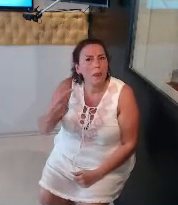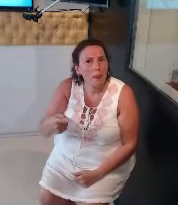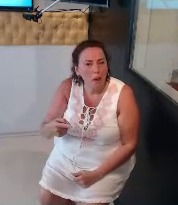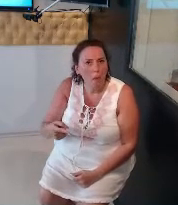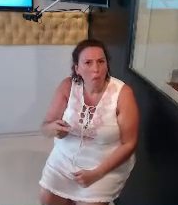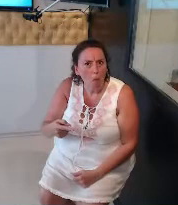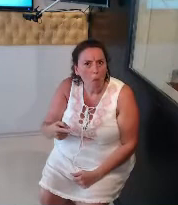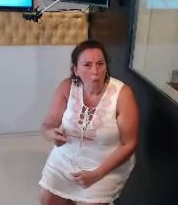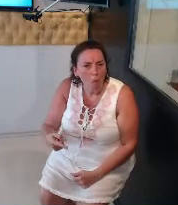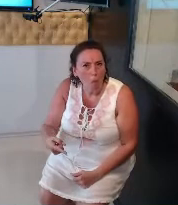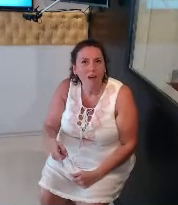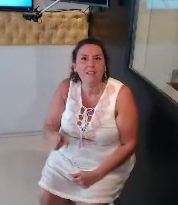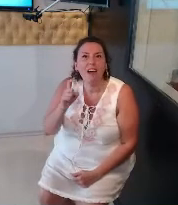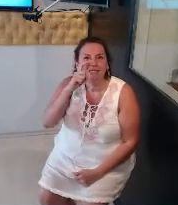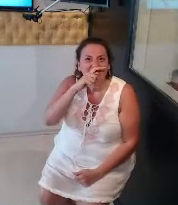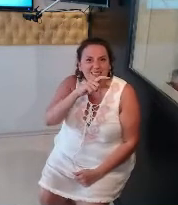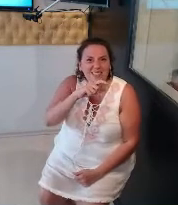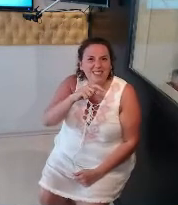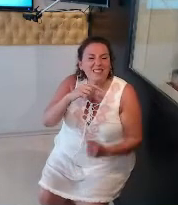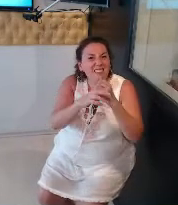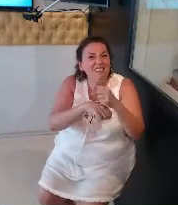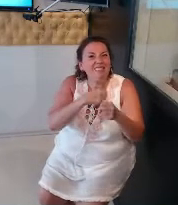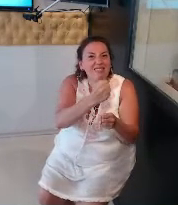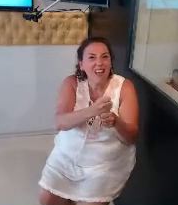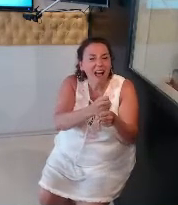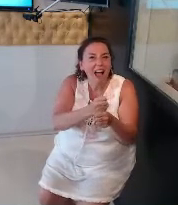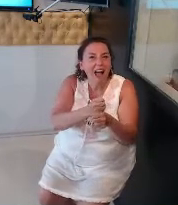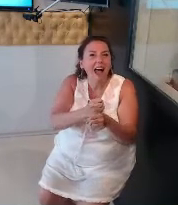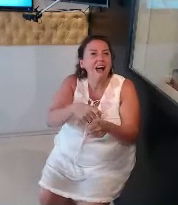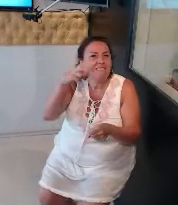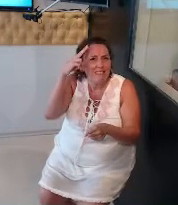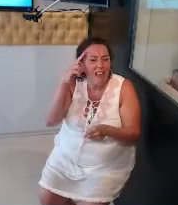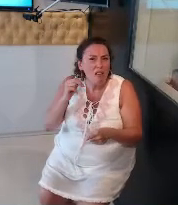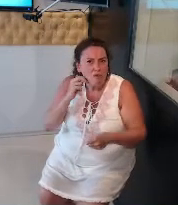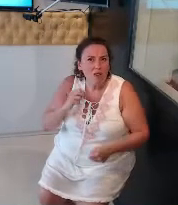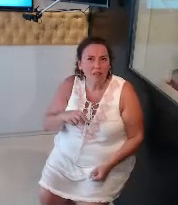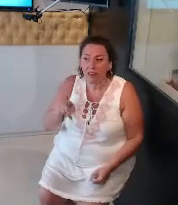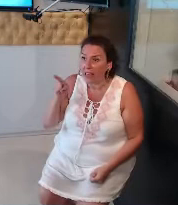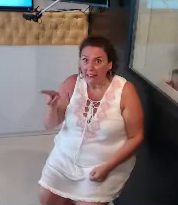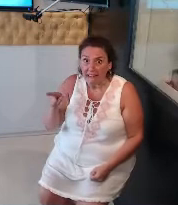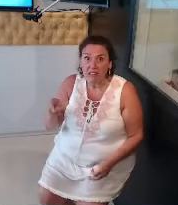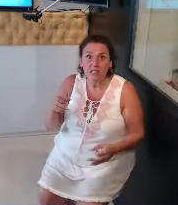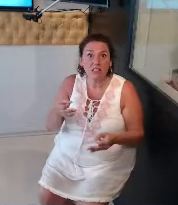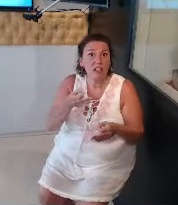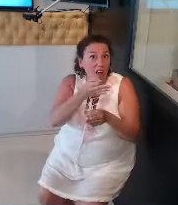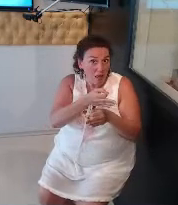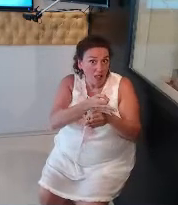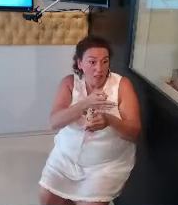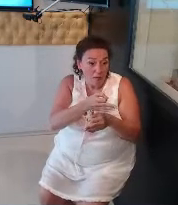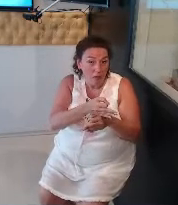2 a 7 a 9, algo te llegué a escuchar. Muy bien, dígame, ¿y va al colegio? Sí.